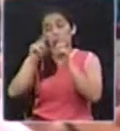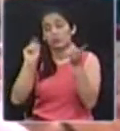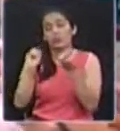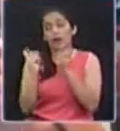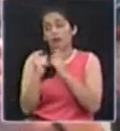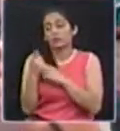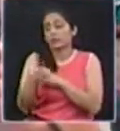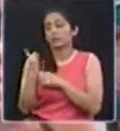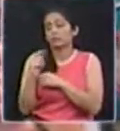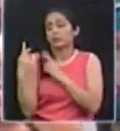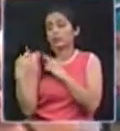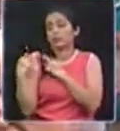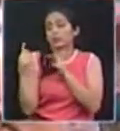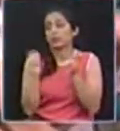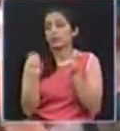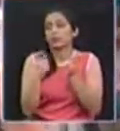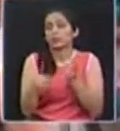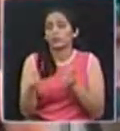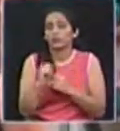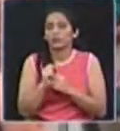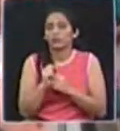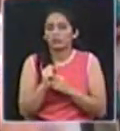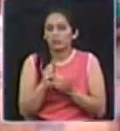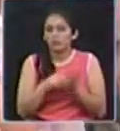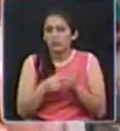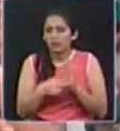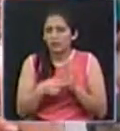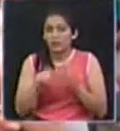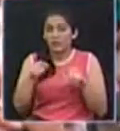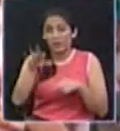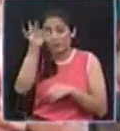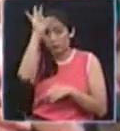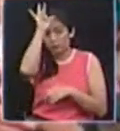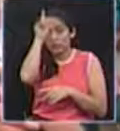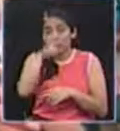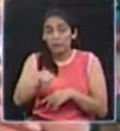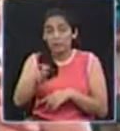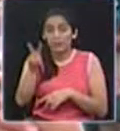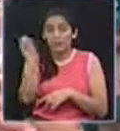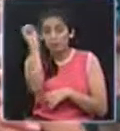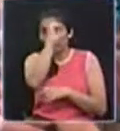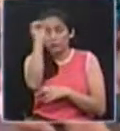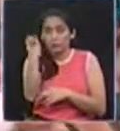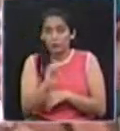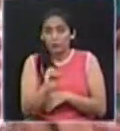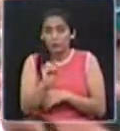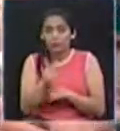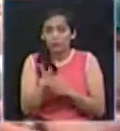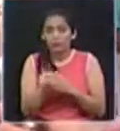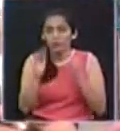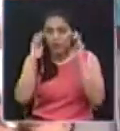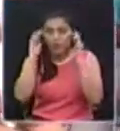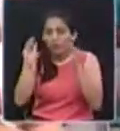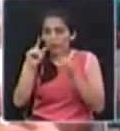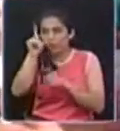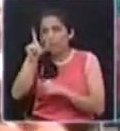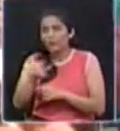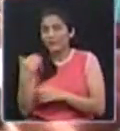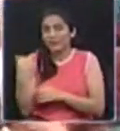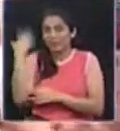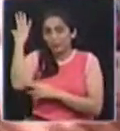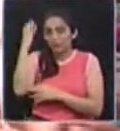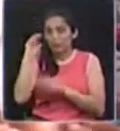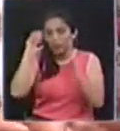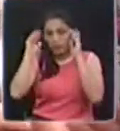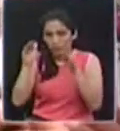acceder a la atención, le van a cobrar. Ya el candidato banquero Lasso ya comenzó a indicar que mejoró el